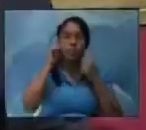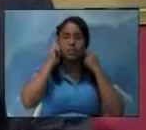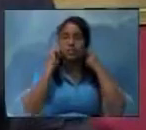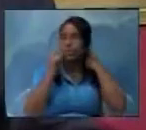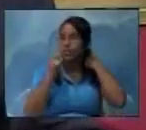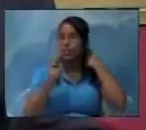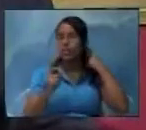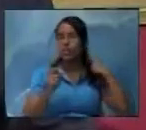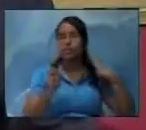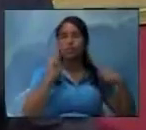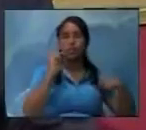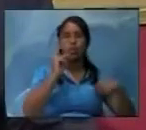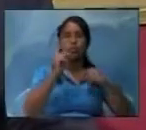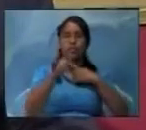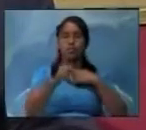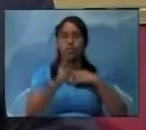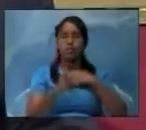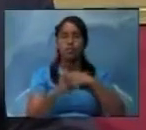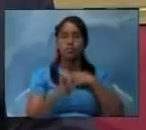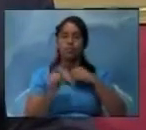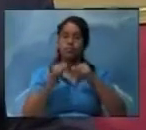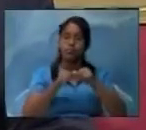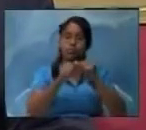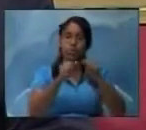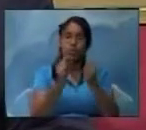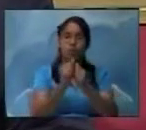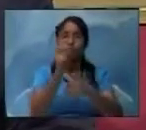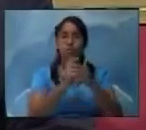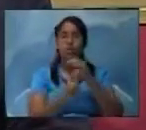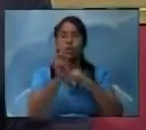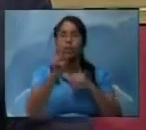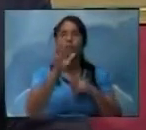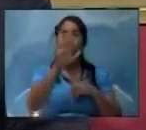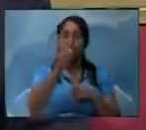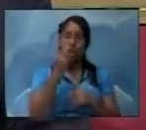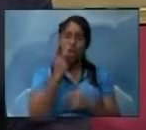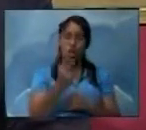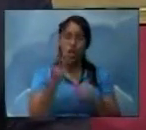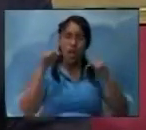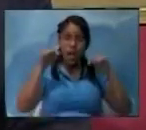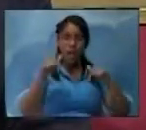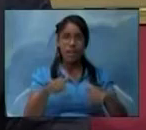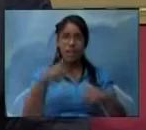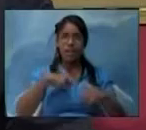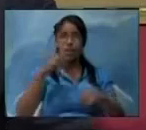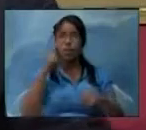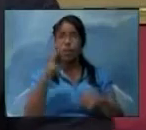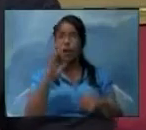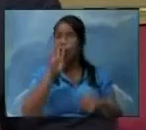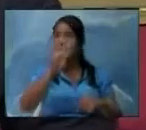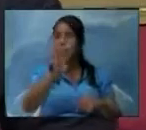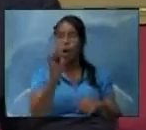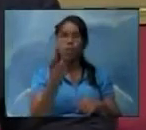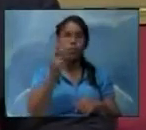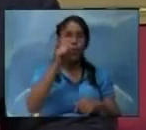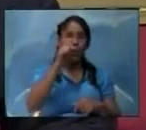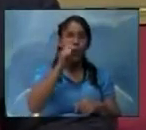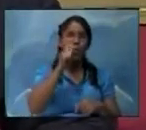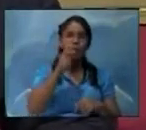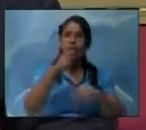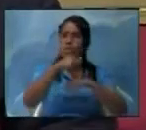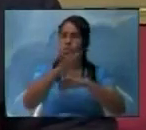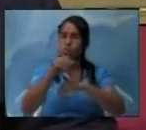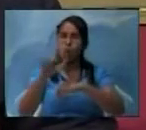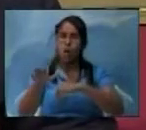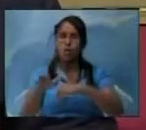Ok, continuamos con el versículo 25. Y él dijo, he aquí yo veo cuatro varones sueltos.